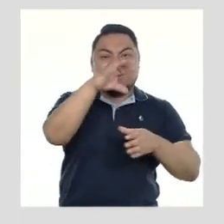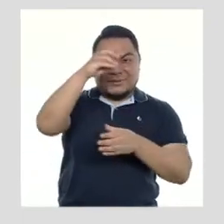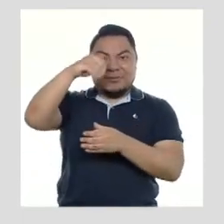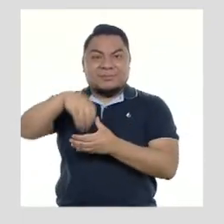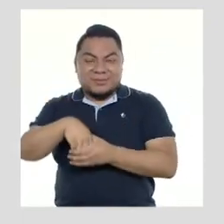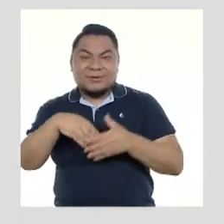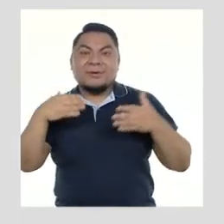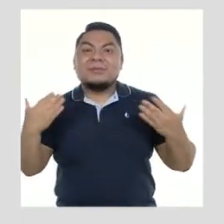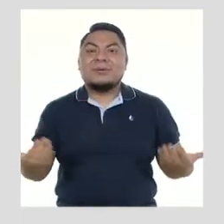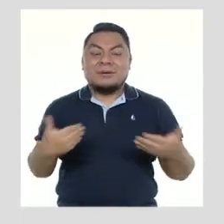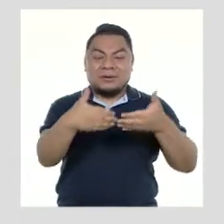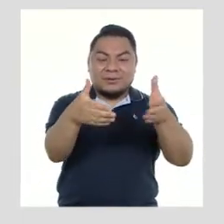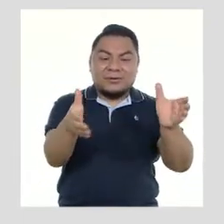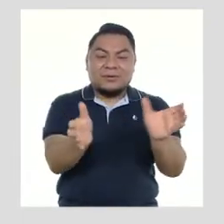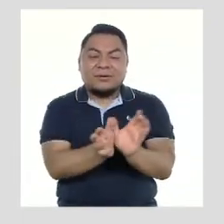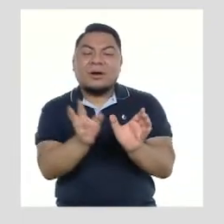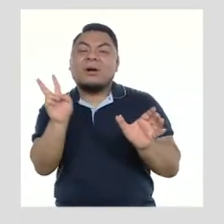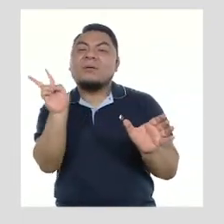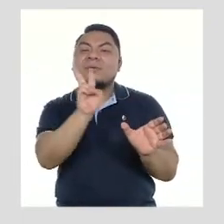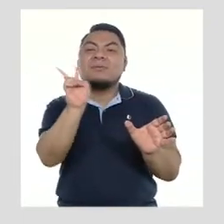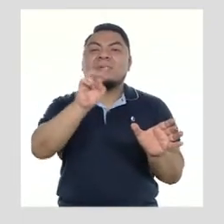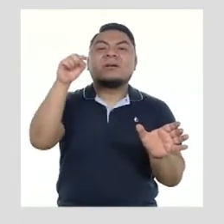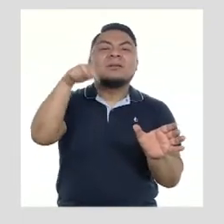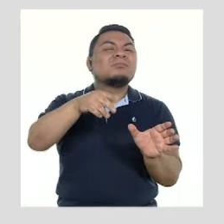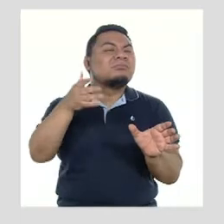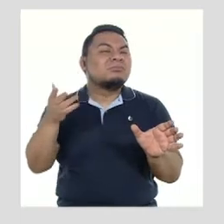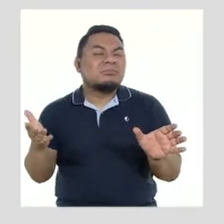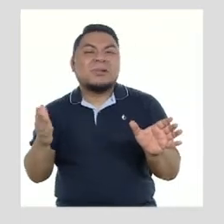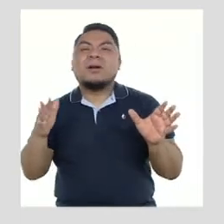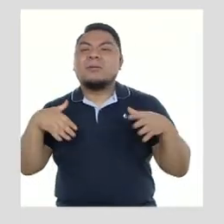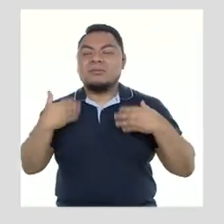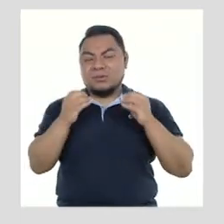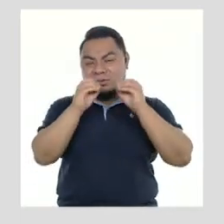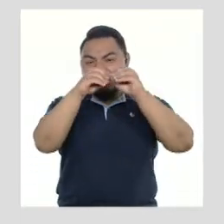llenar. Al verde lo que podemos